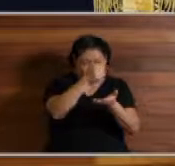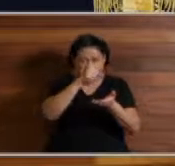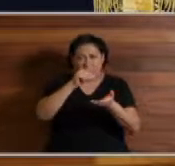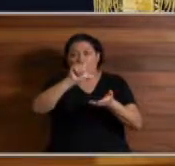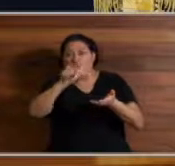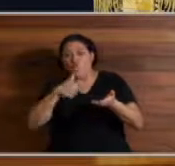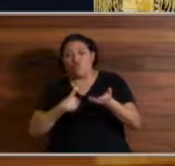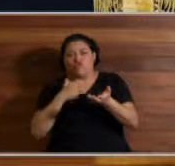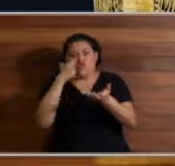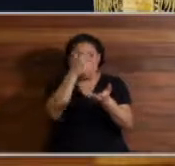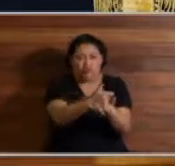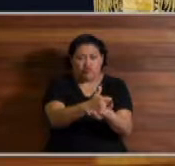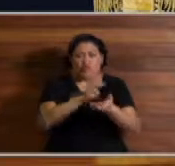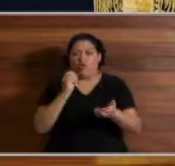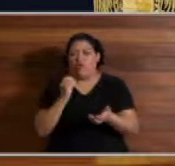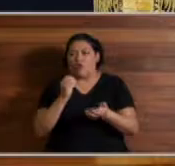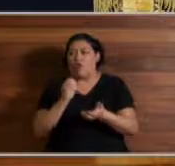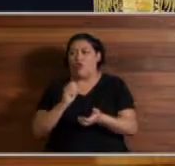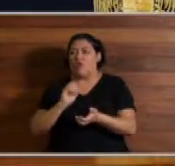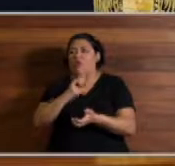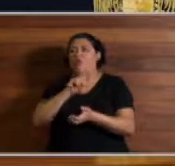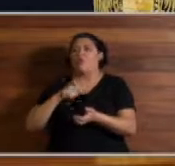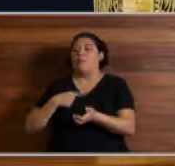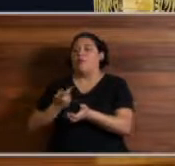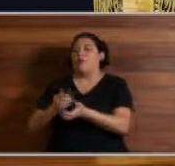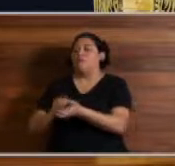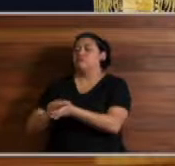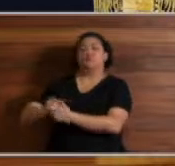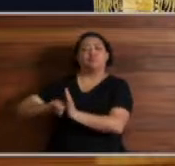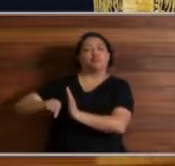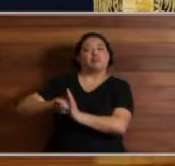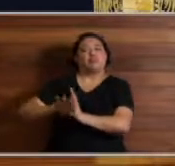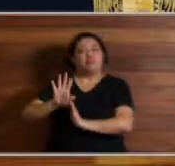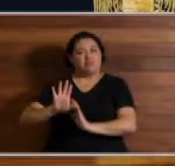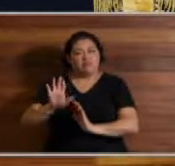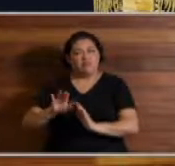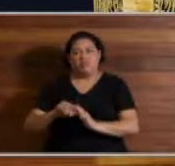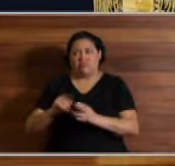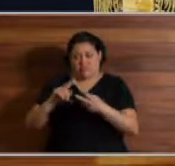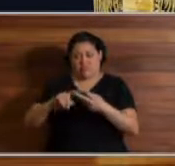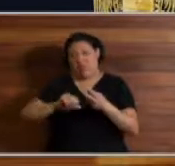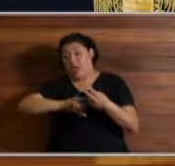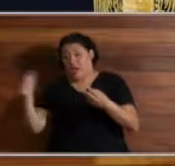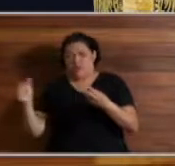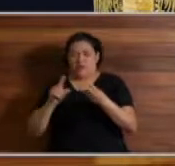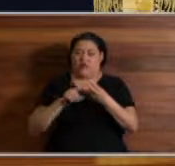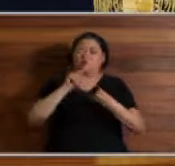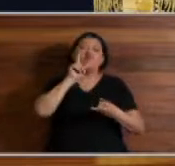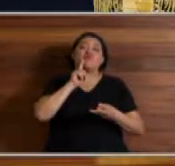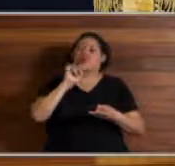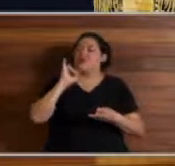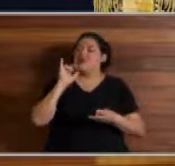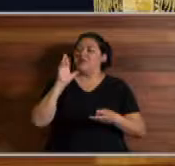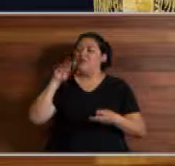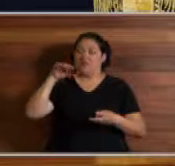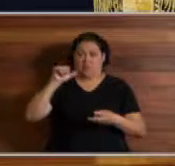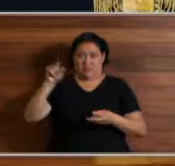para capítulo 4000 o subsidios. Irma Martínez pregunta, ¿usted cree que